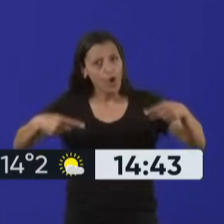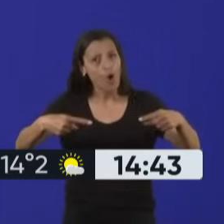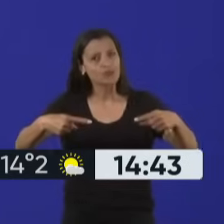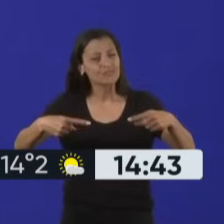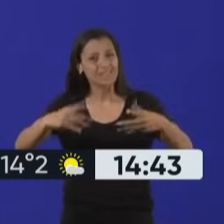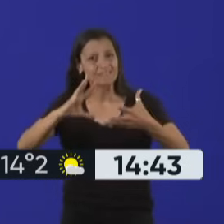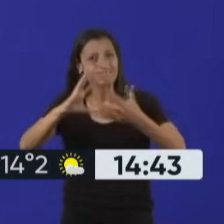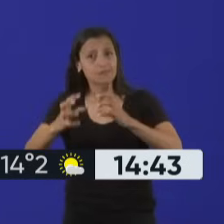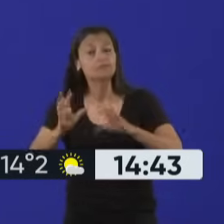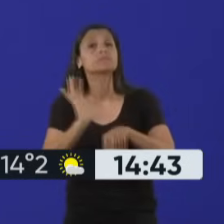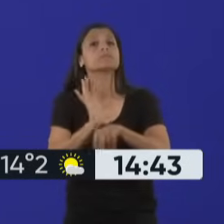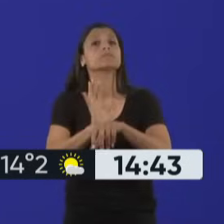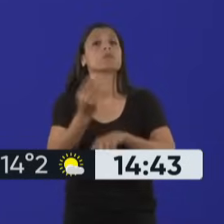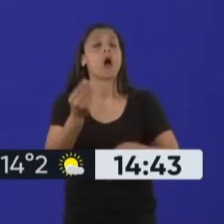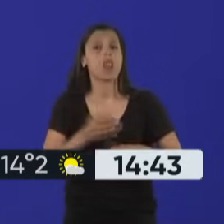básicamente